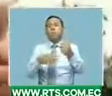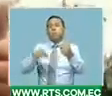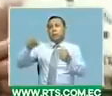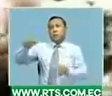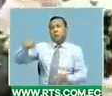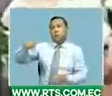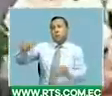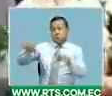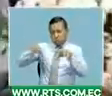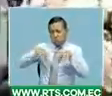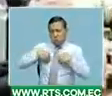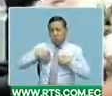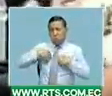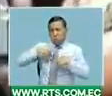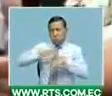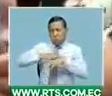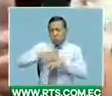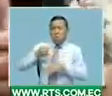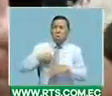¡Lo mató!